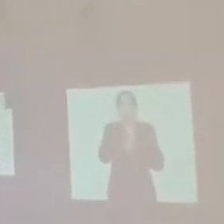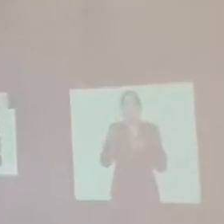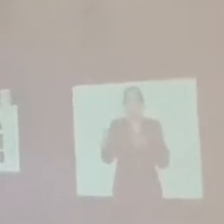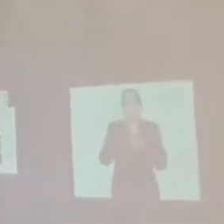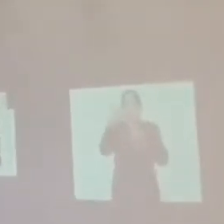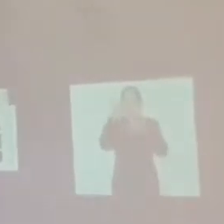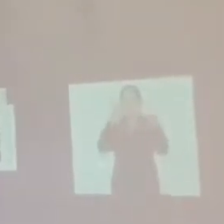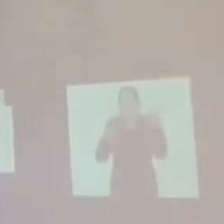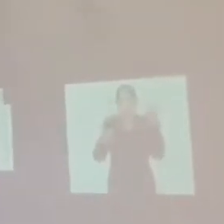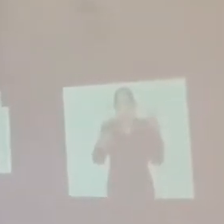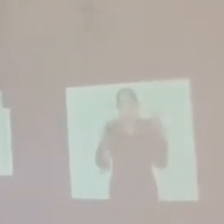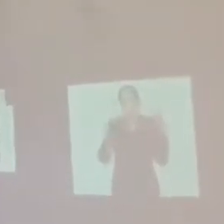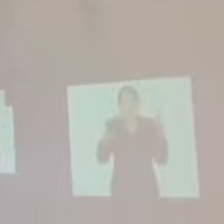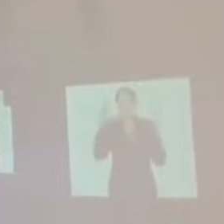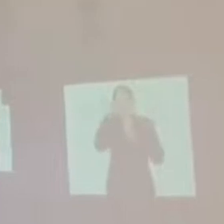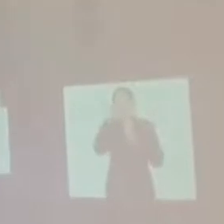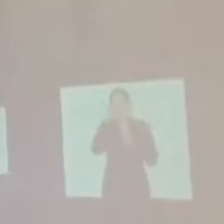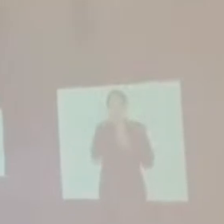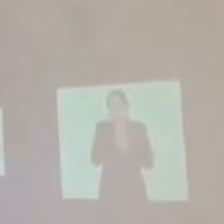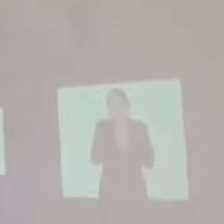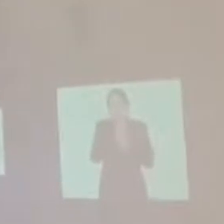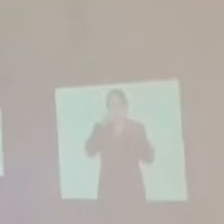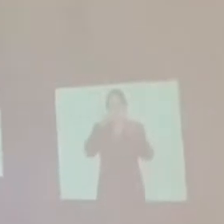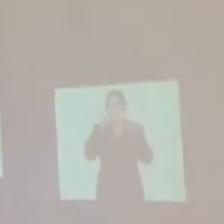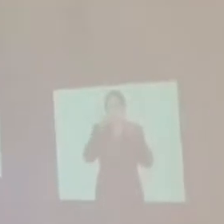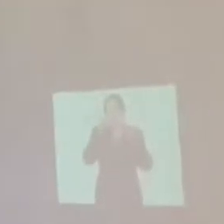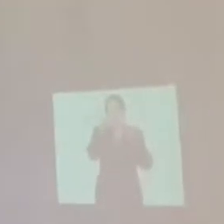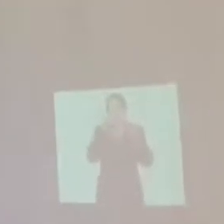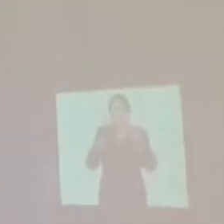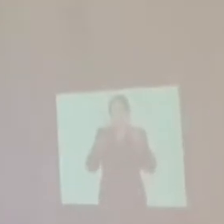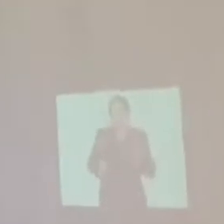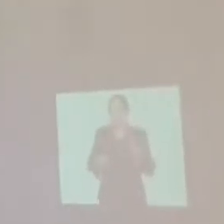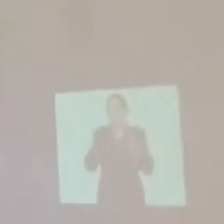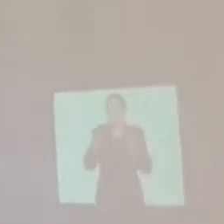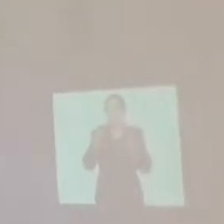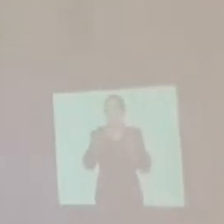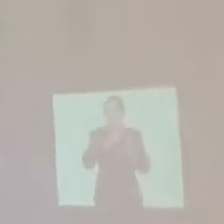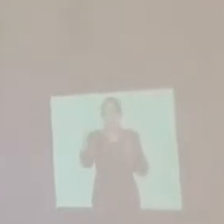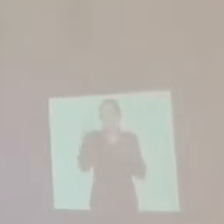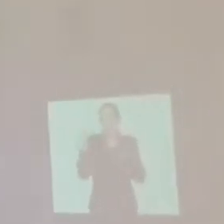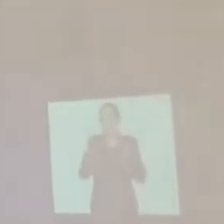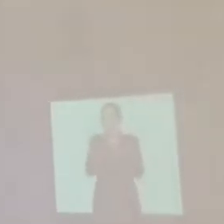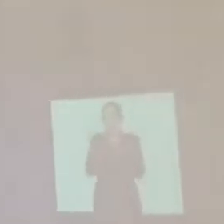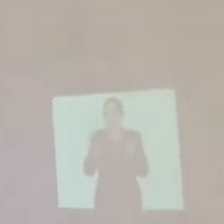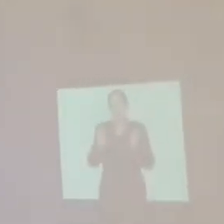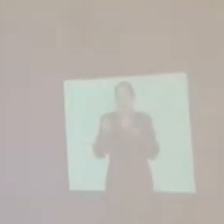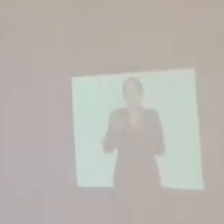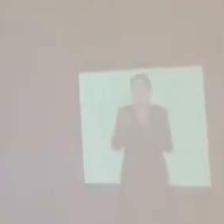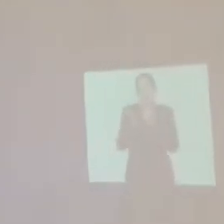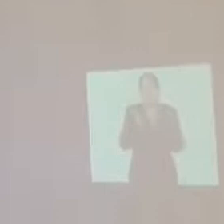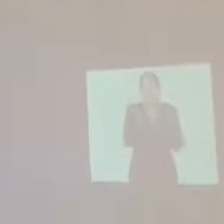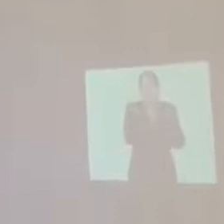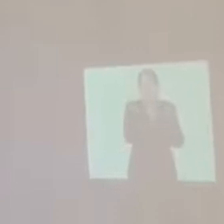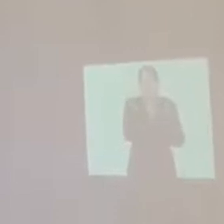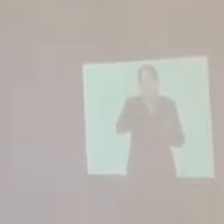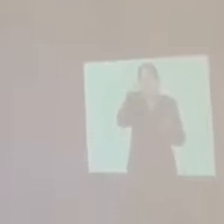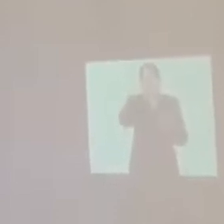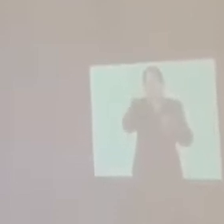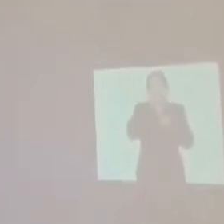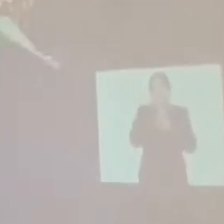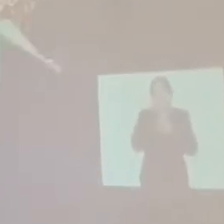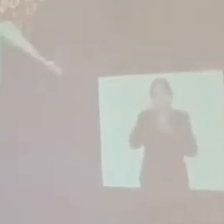de puestas en escena de las diferentes disciplinas artísticas. Agradezco a los miembros del Consejo de Cultura por toda su